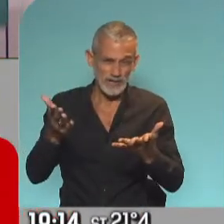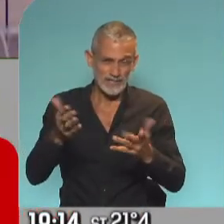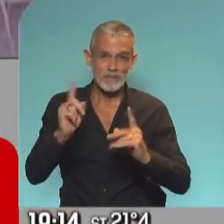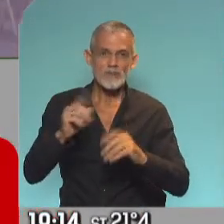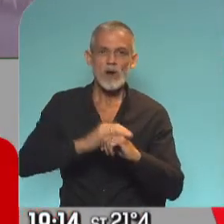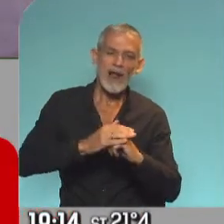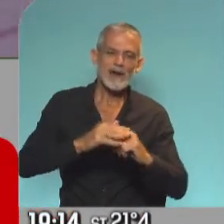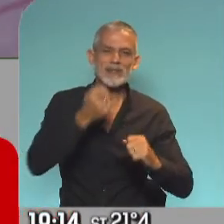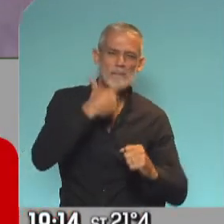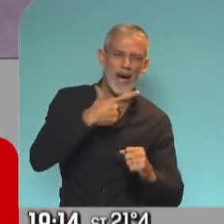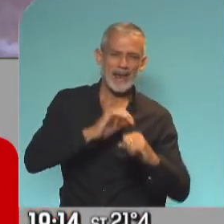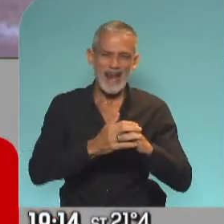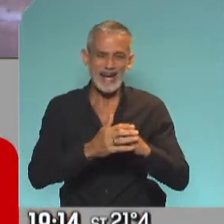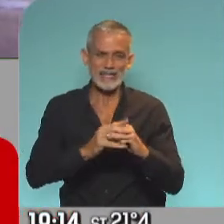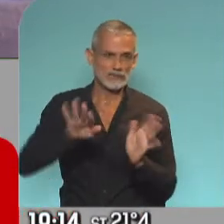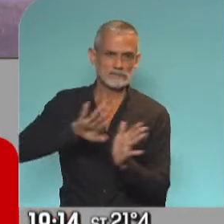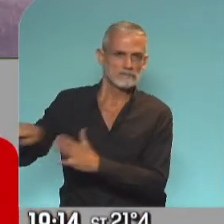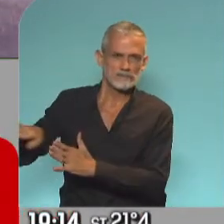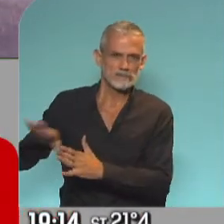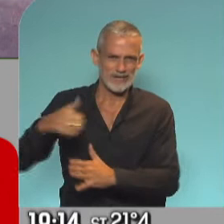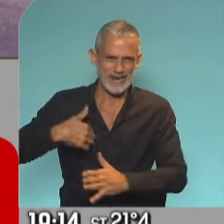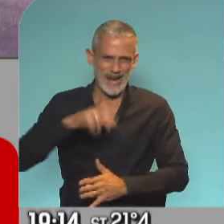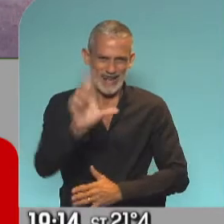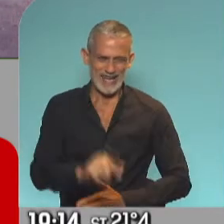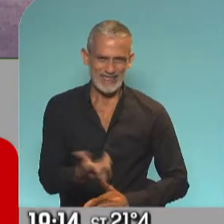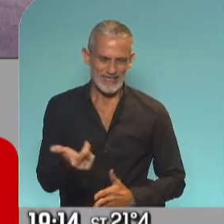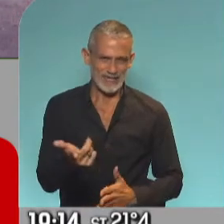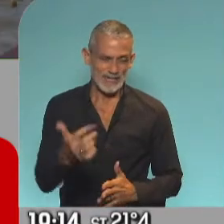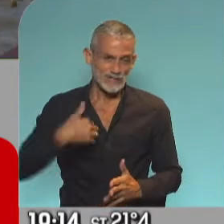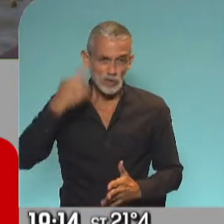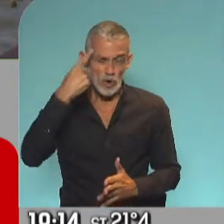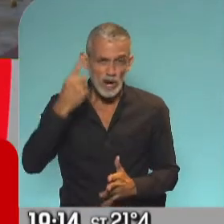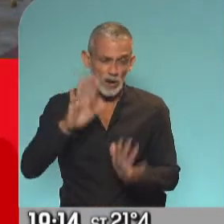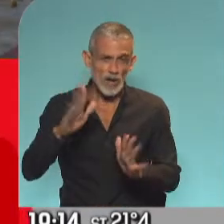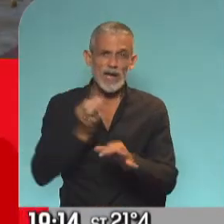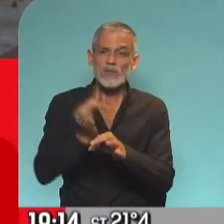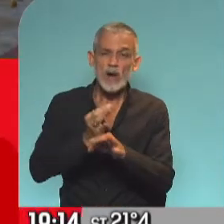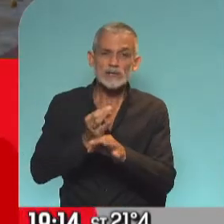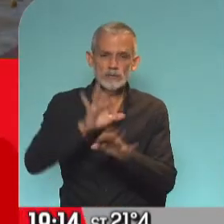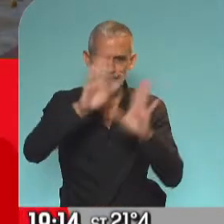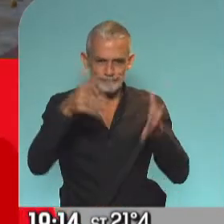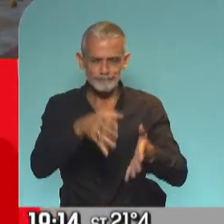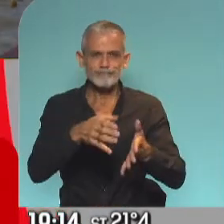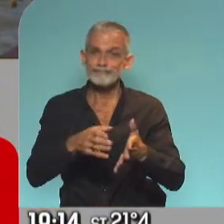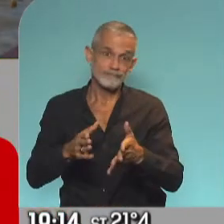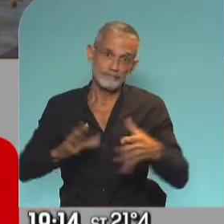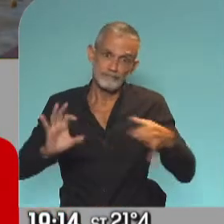¿no? Macri y Larreta, dejaron sin efecto en nuestro país. Entonces creo que tenemos que pensar en la educación entre todos y todas, construyendo